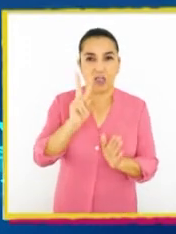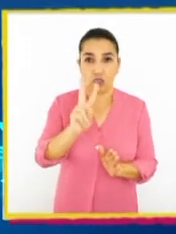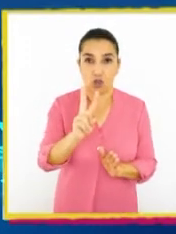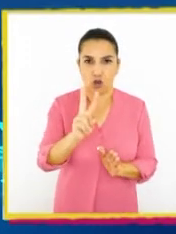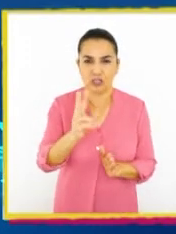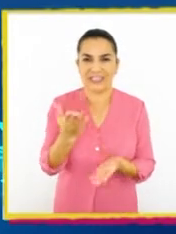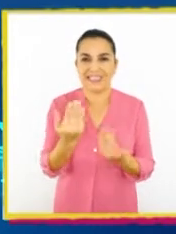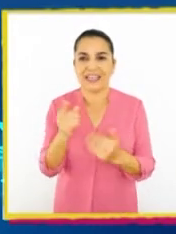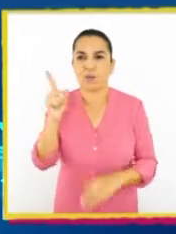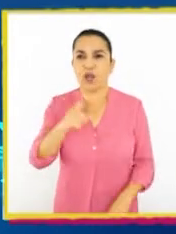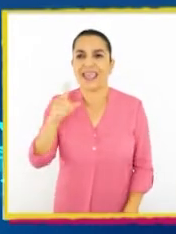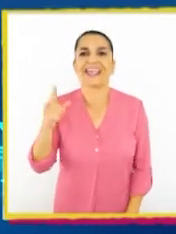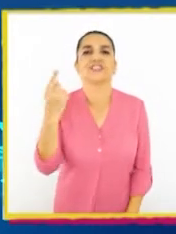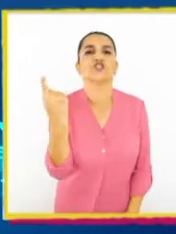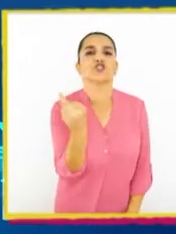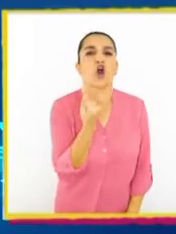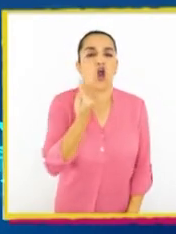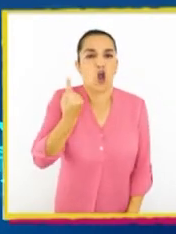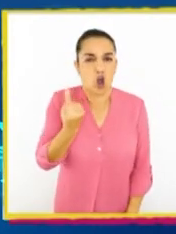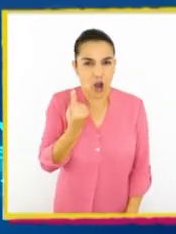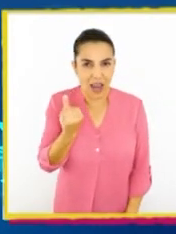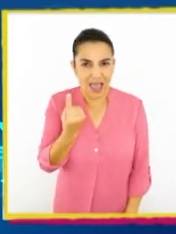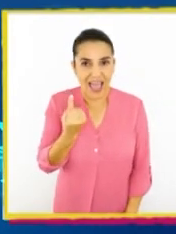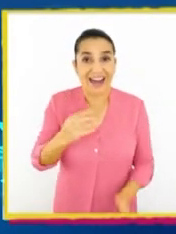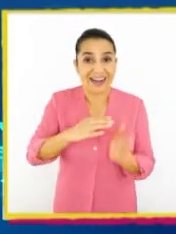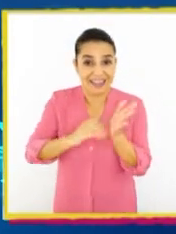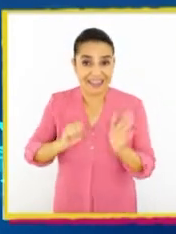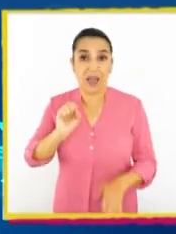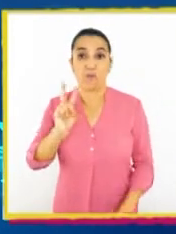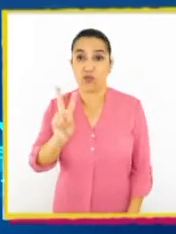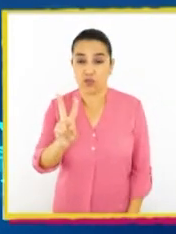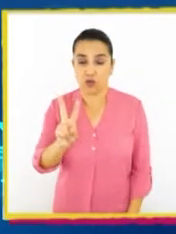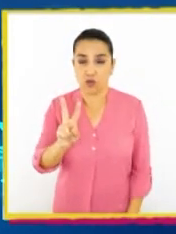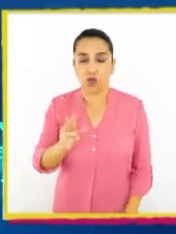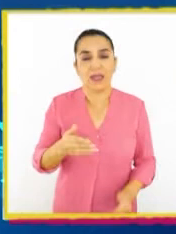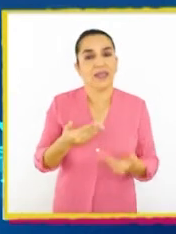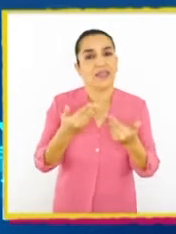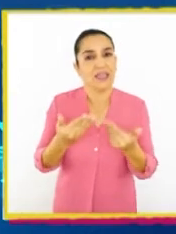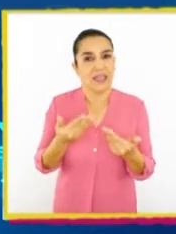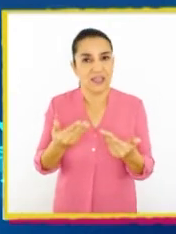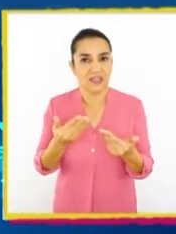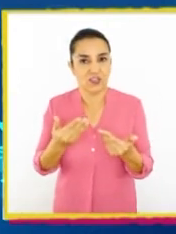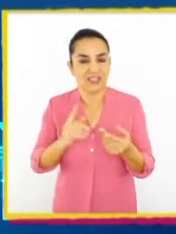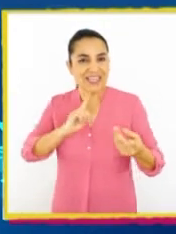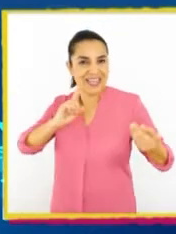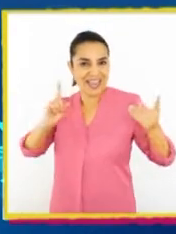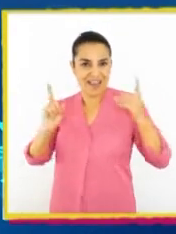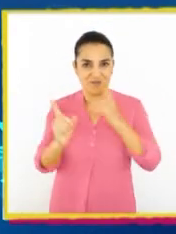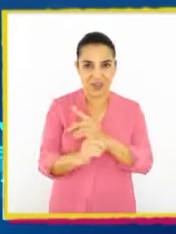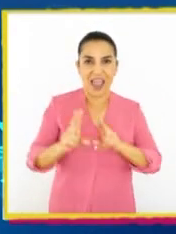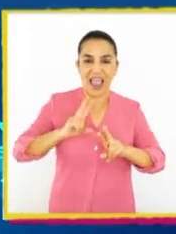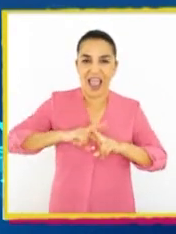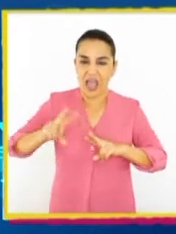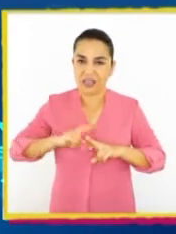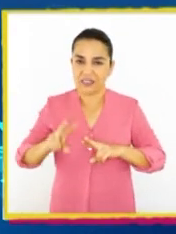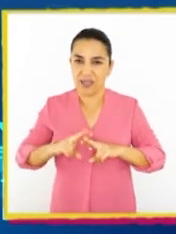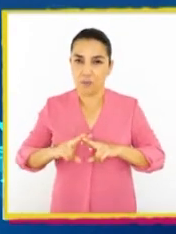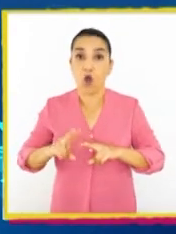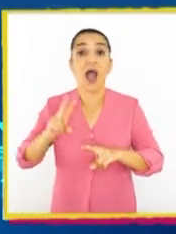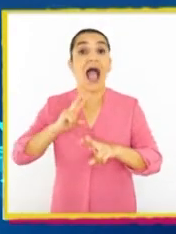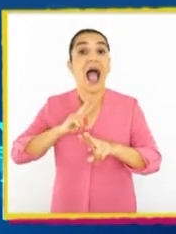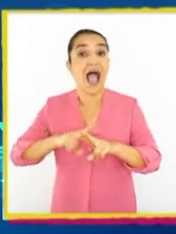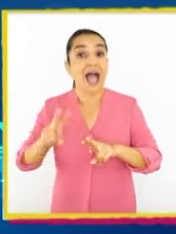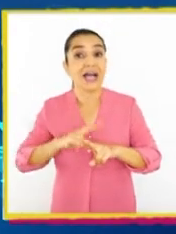dice X más 2 y la tenemos que dejar sola. Exacto, le restamos 2. Entonces usamos la operación inversa. Y